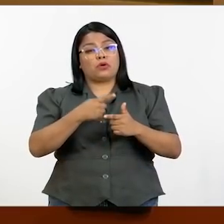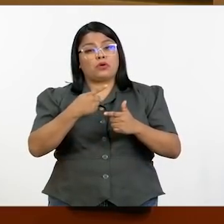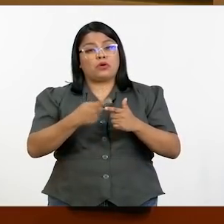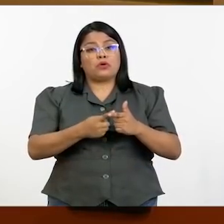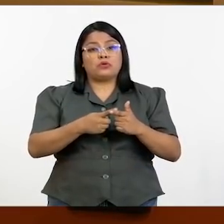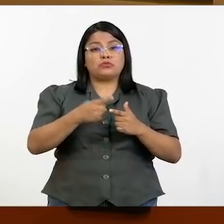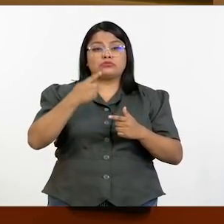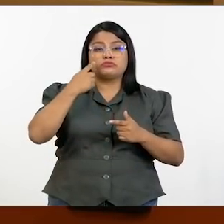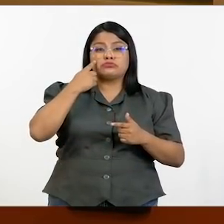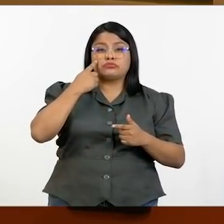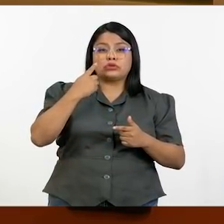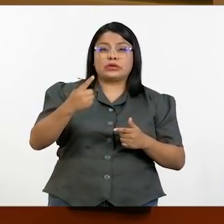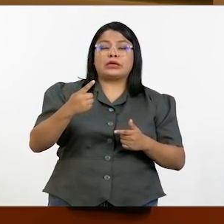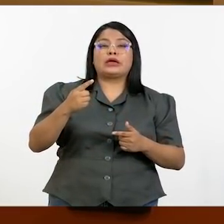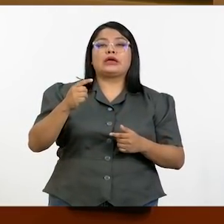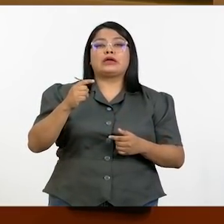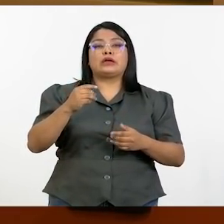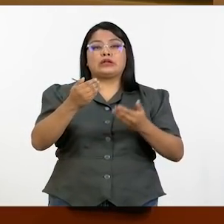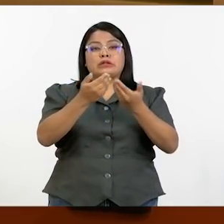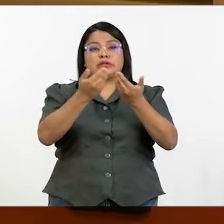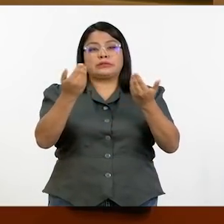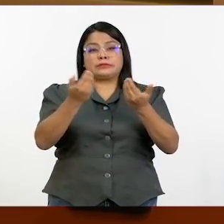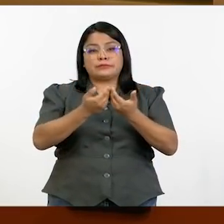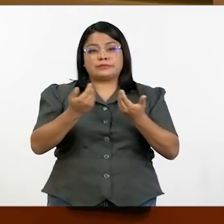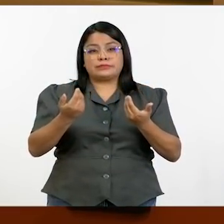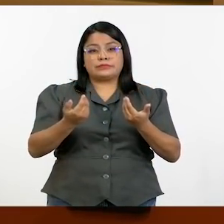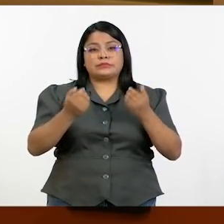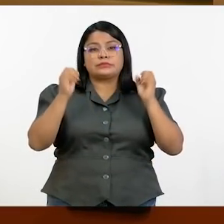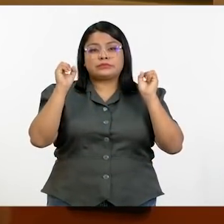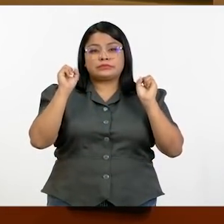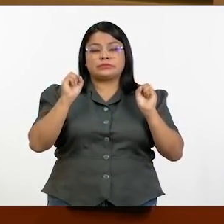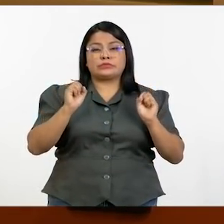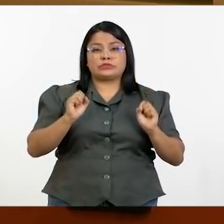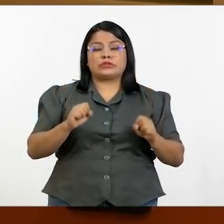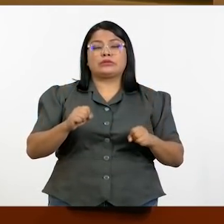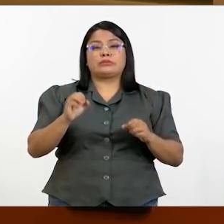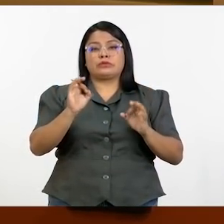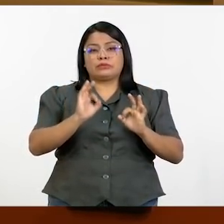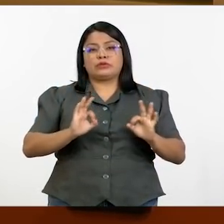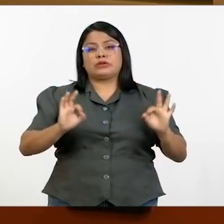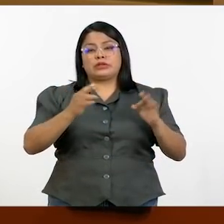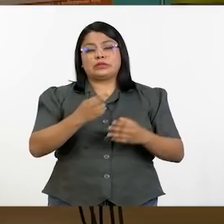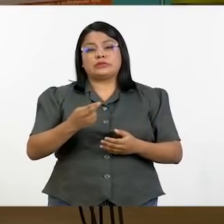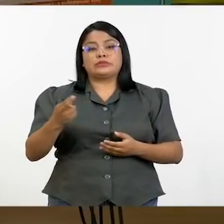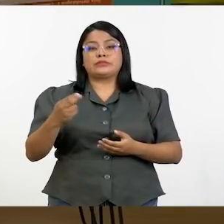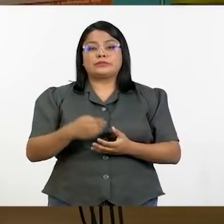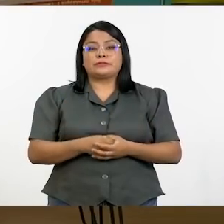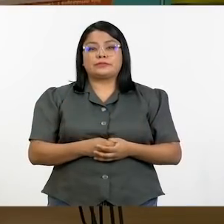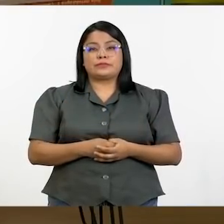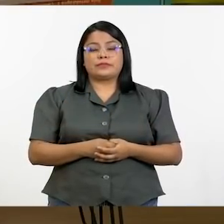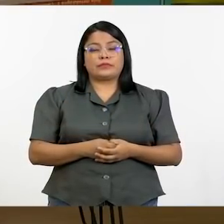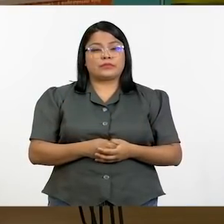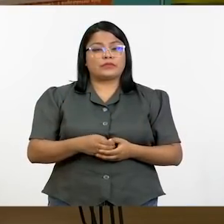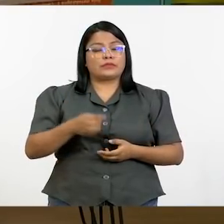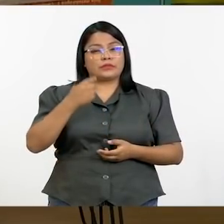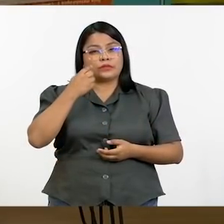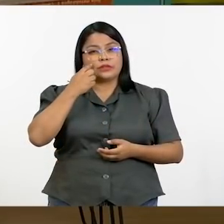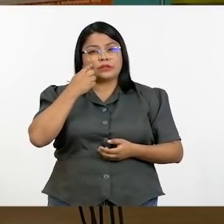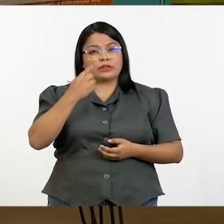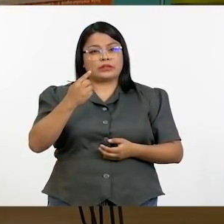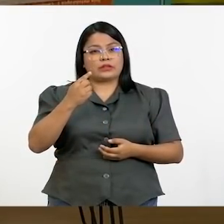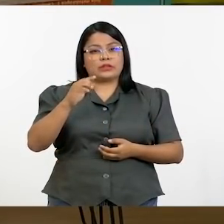los colores y de la disposición de contenidos sabemos a qué nos enfrentamos con esta guía metodológica.